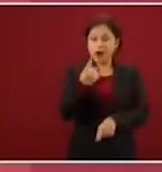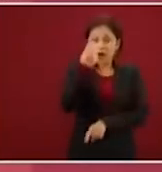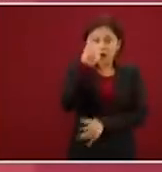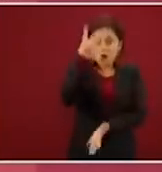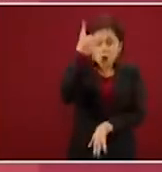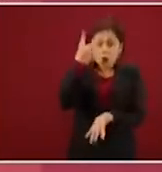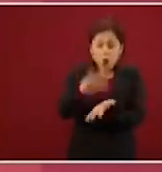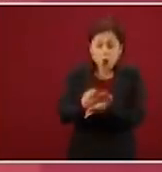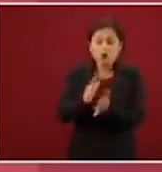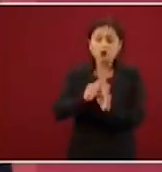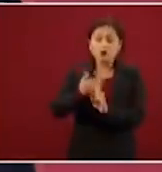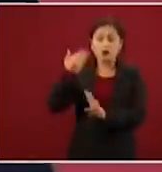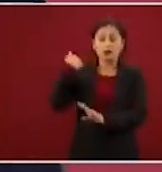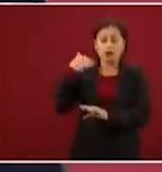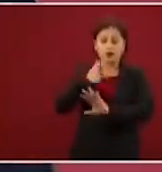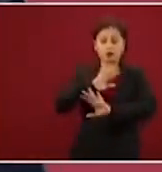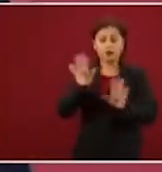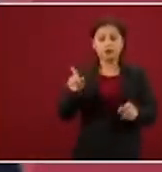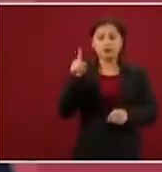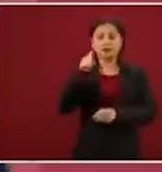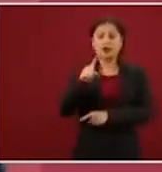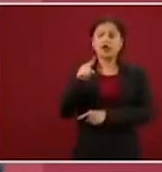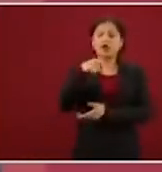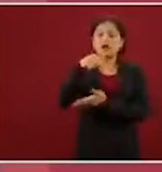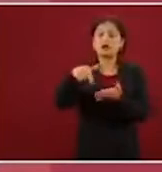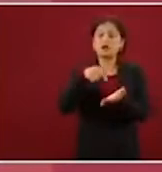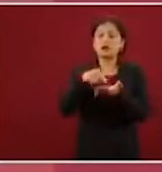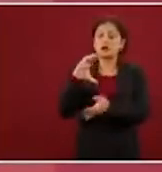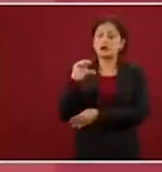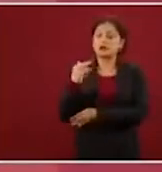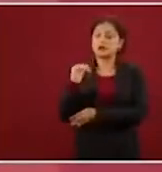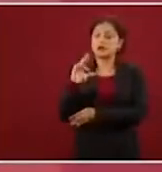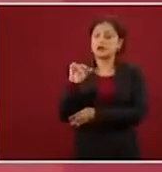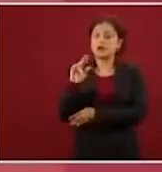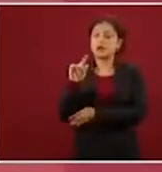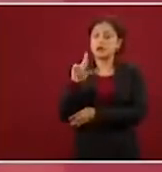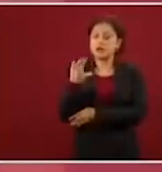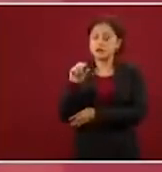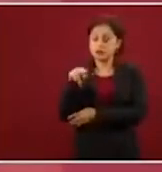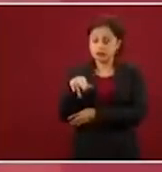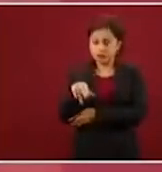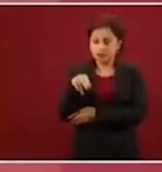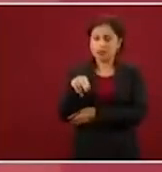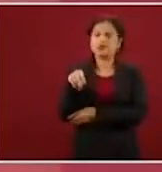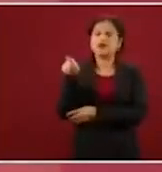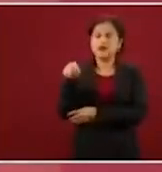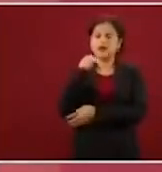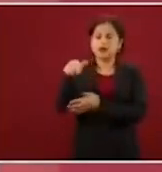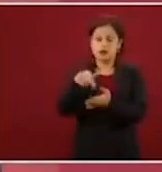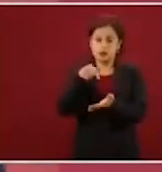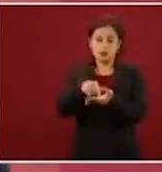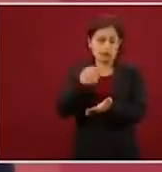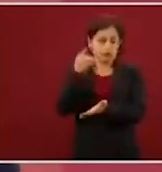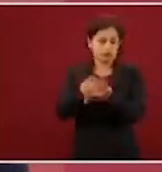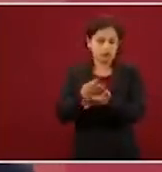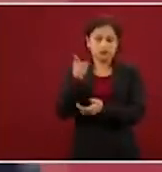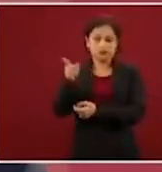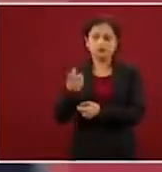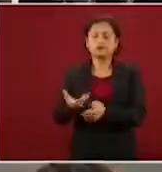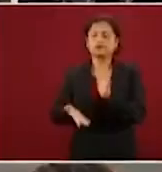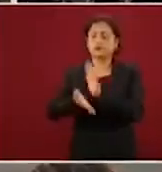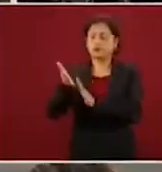inició, es una ampliación en Chicoasén, es la única. ¿Y por qué,